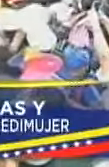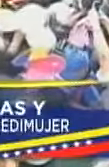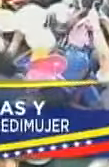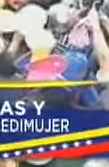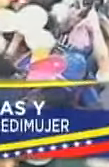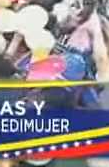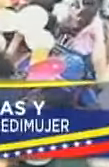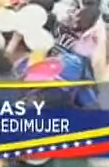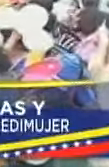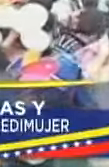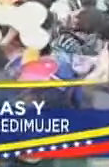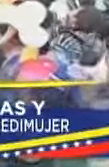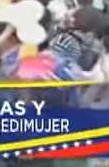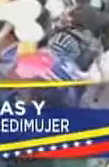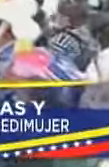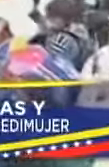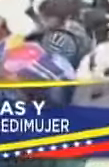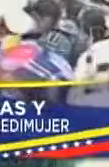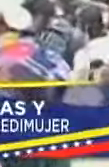de Guanta,